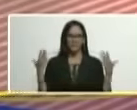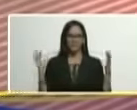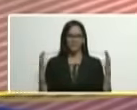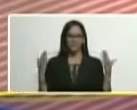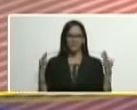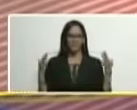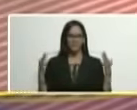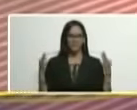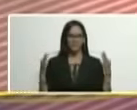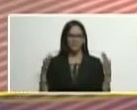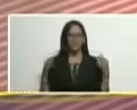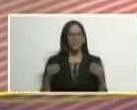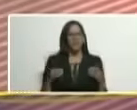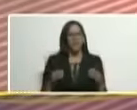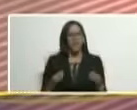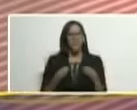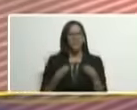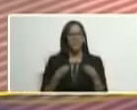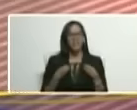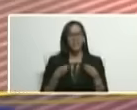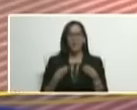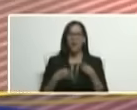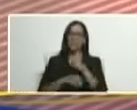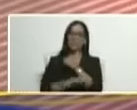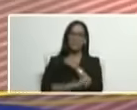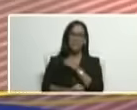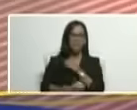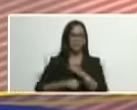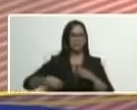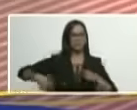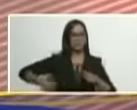He sobrevivido a puñaladas, traperas,